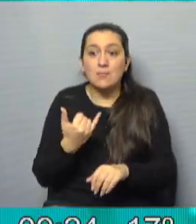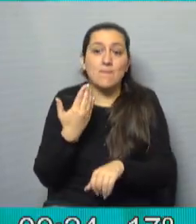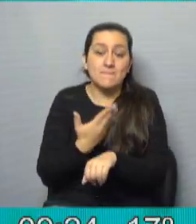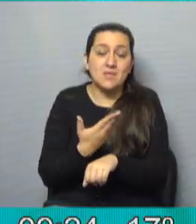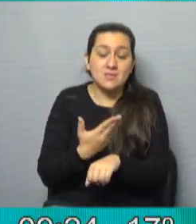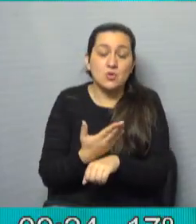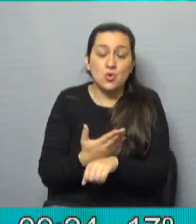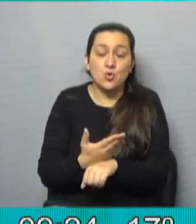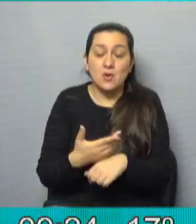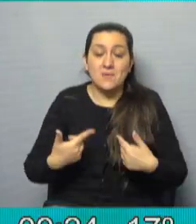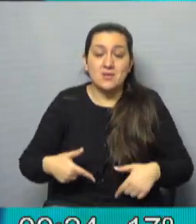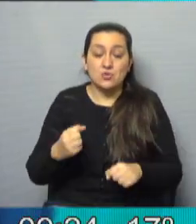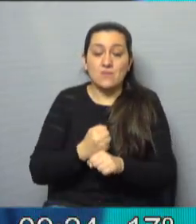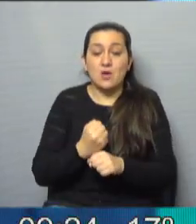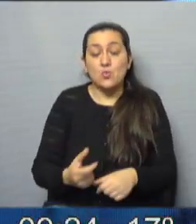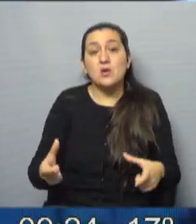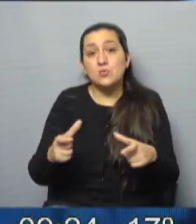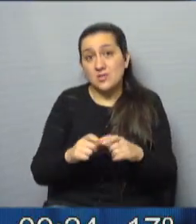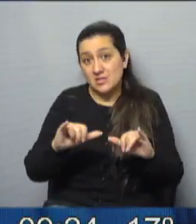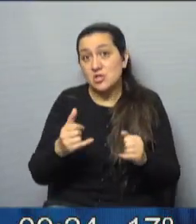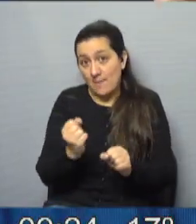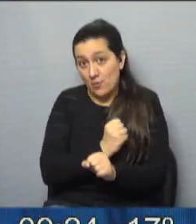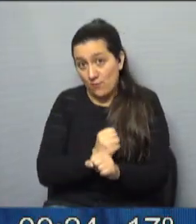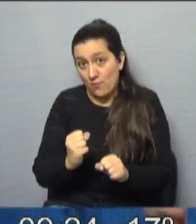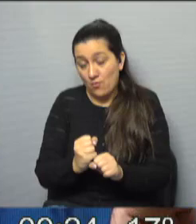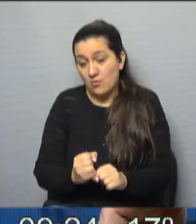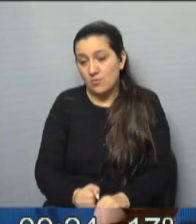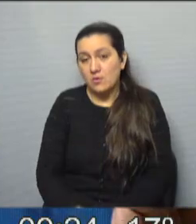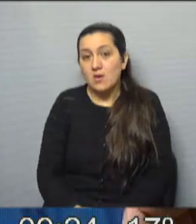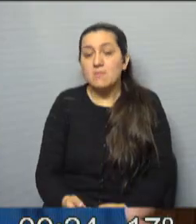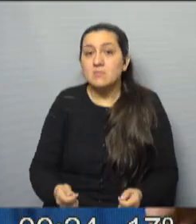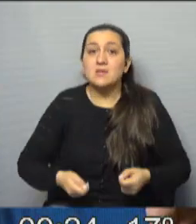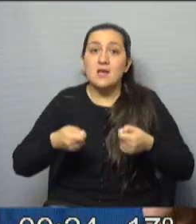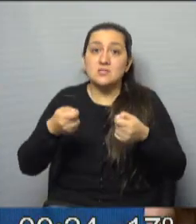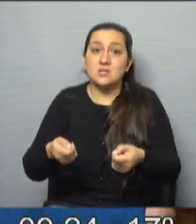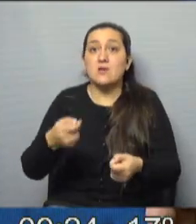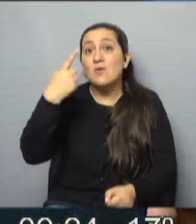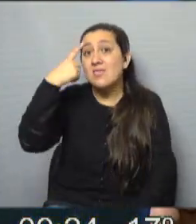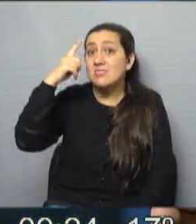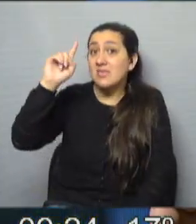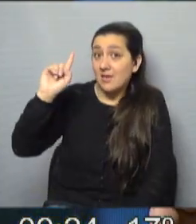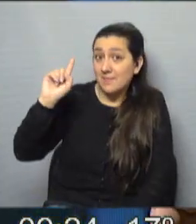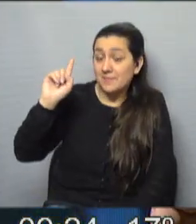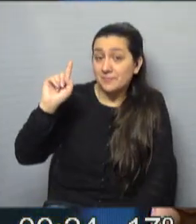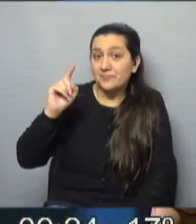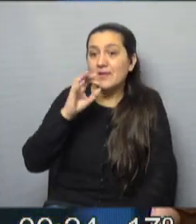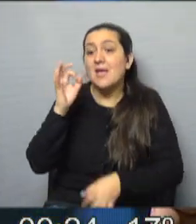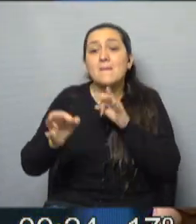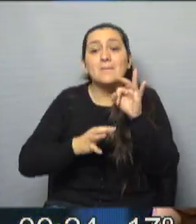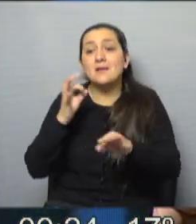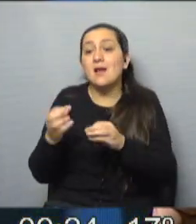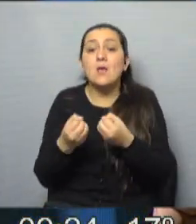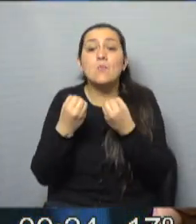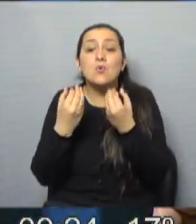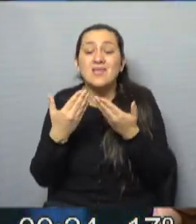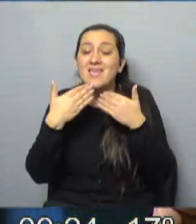Mieres una reunión que ya nos las concedió. Y bueno, vamos a llevarle esta idea, explicarle por qué